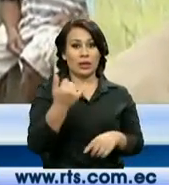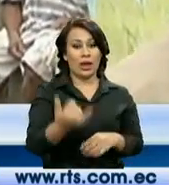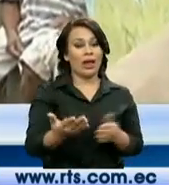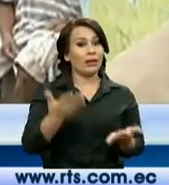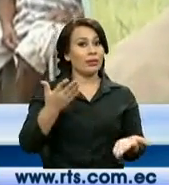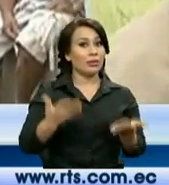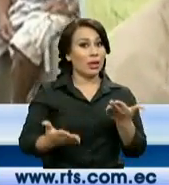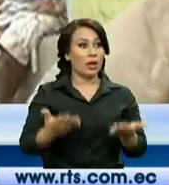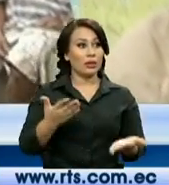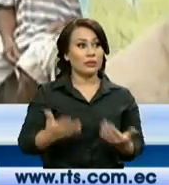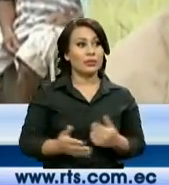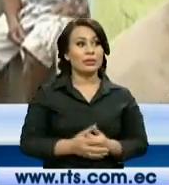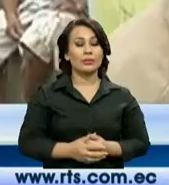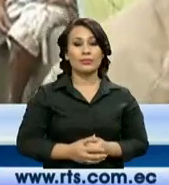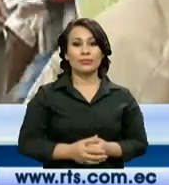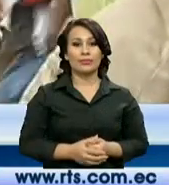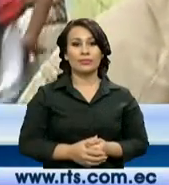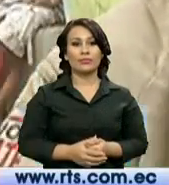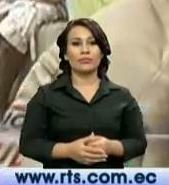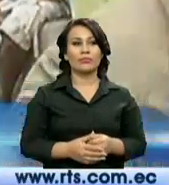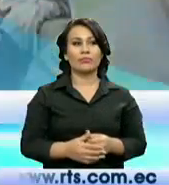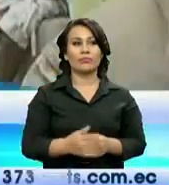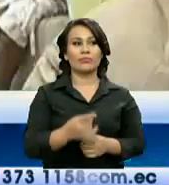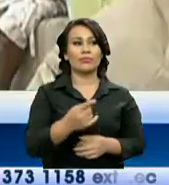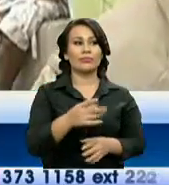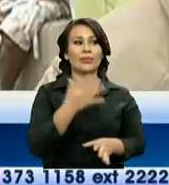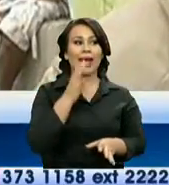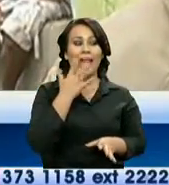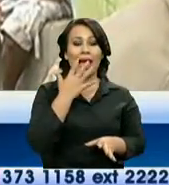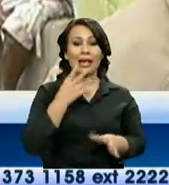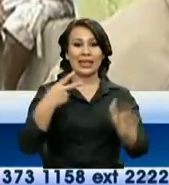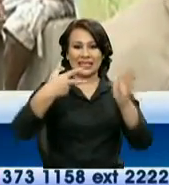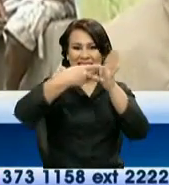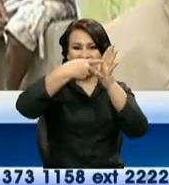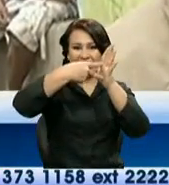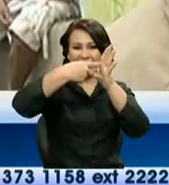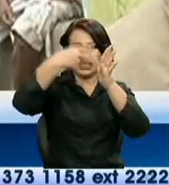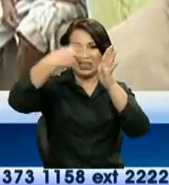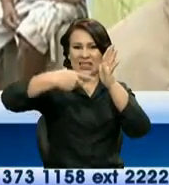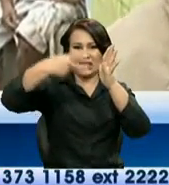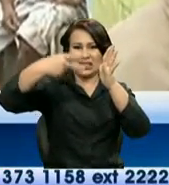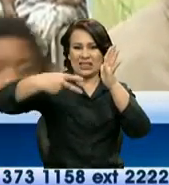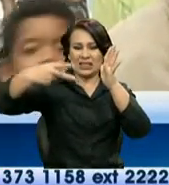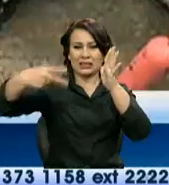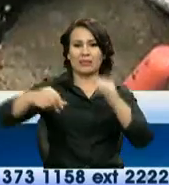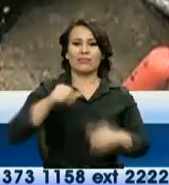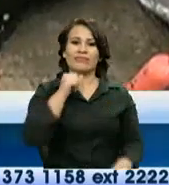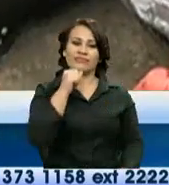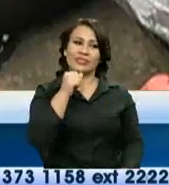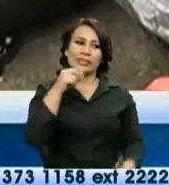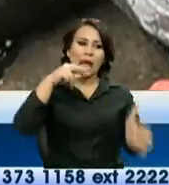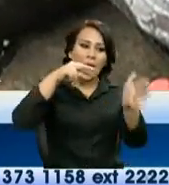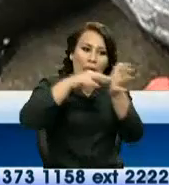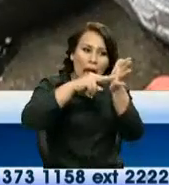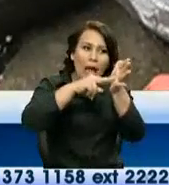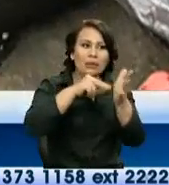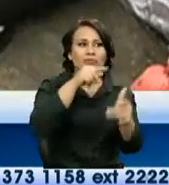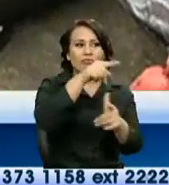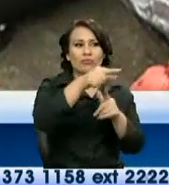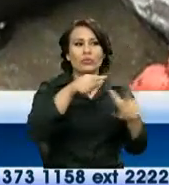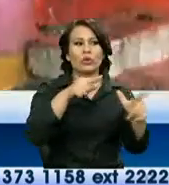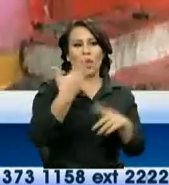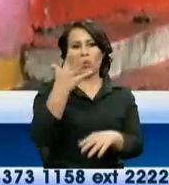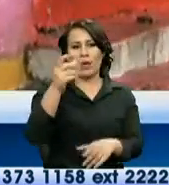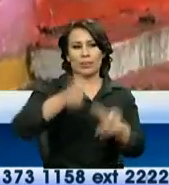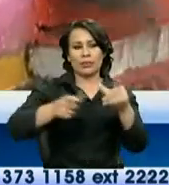posiblemente sea por un sobrecalentamiento eléctrico en cierto tipo de conexiones. En este hecho no se registraron